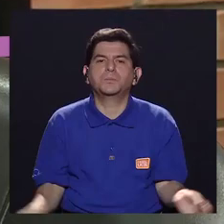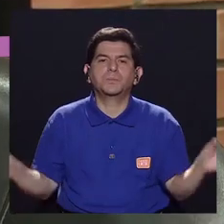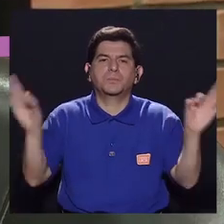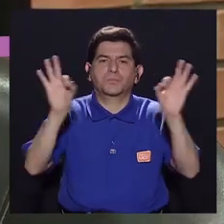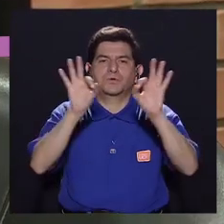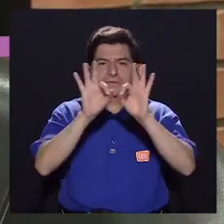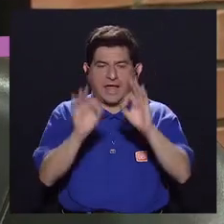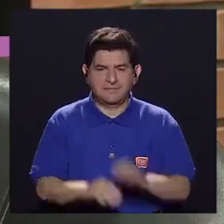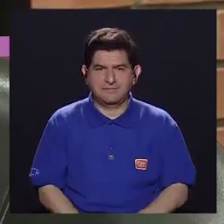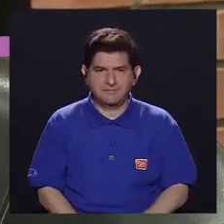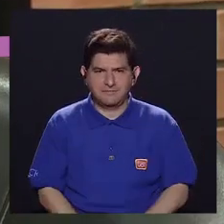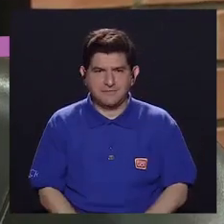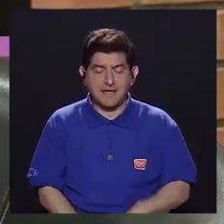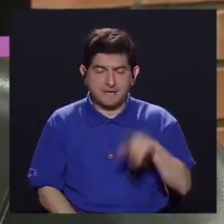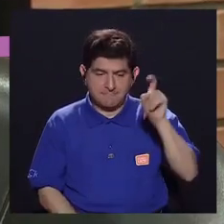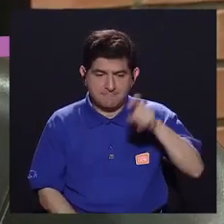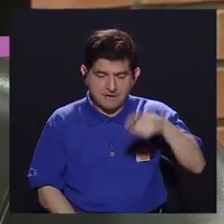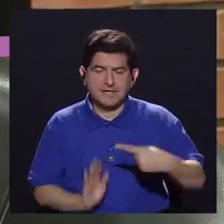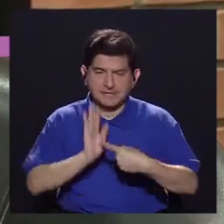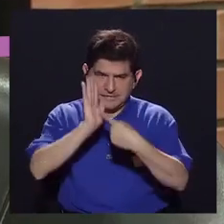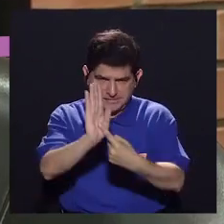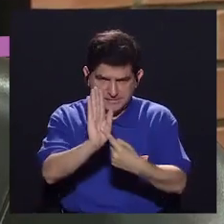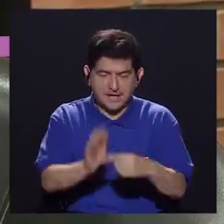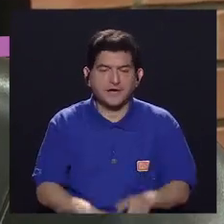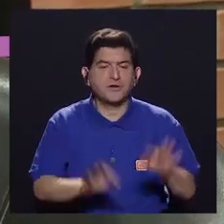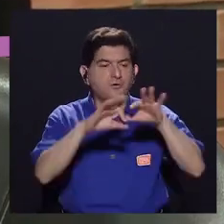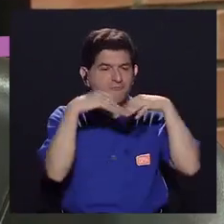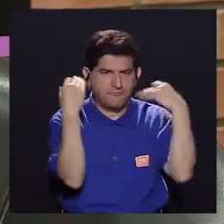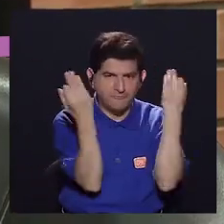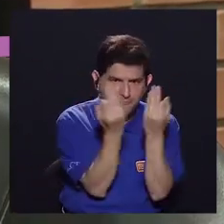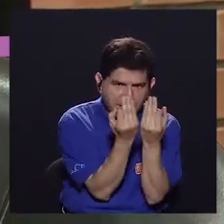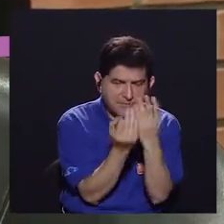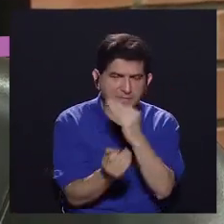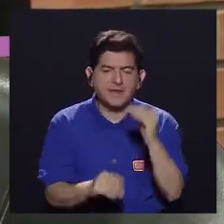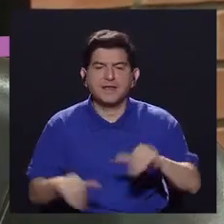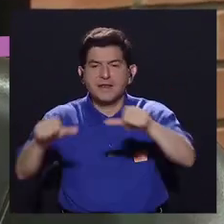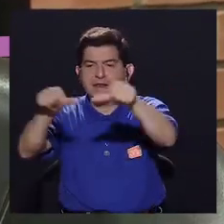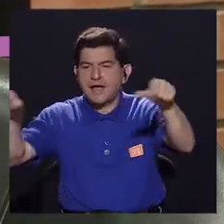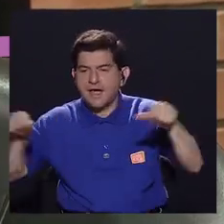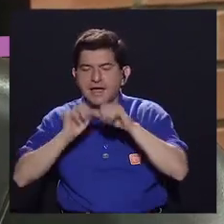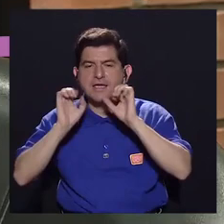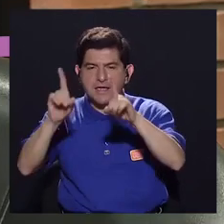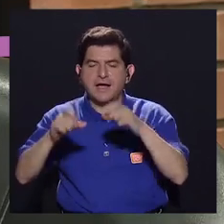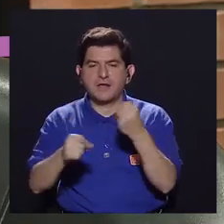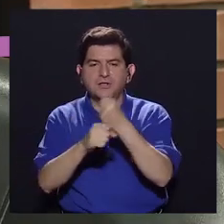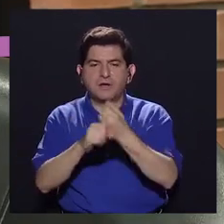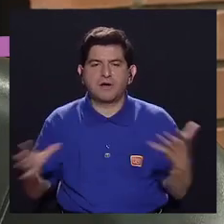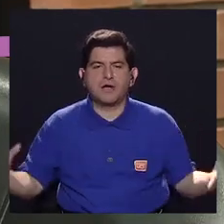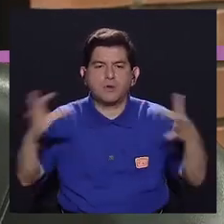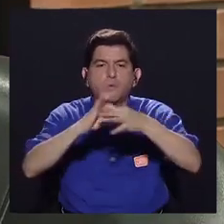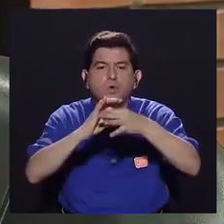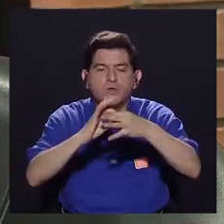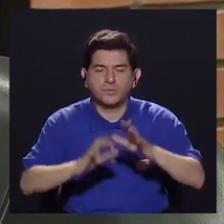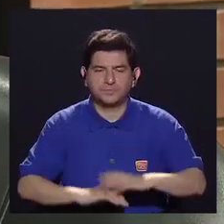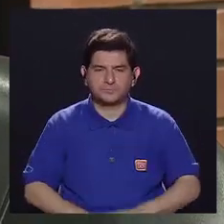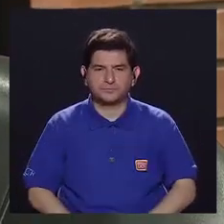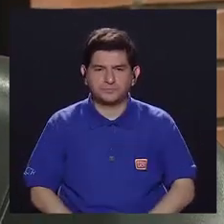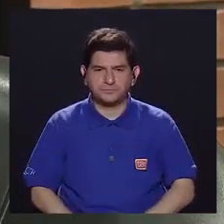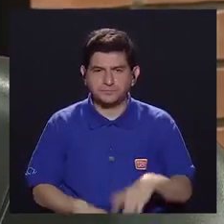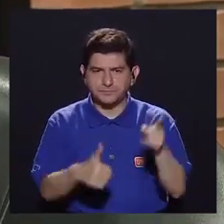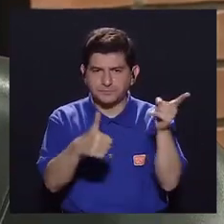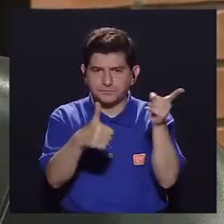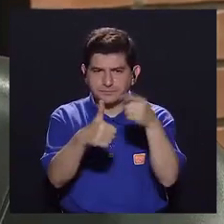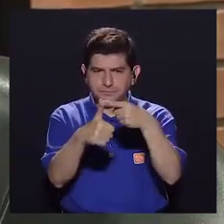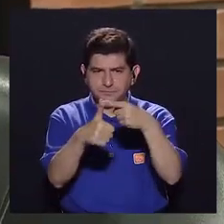punto importante que desearía destacar es que familia y ámbito educativo tienen que trabajar de la mano.